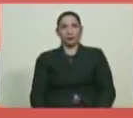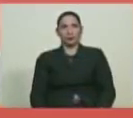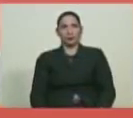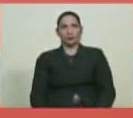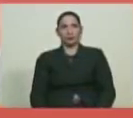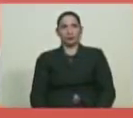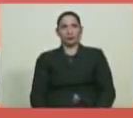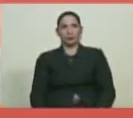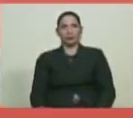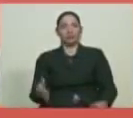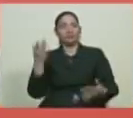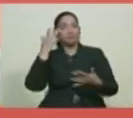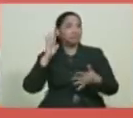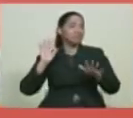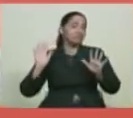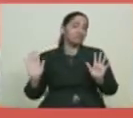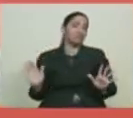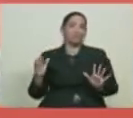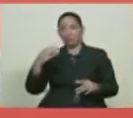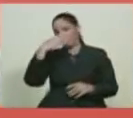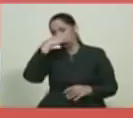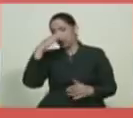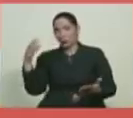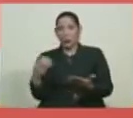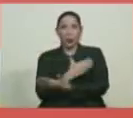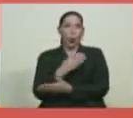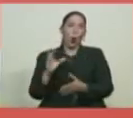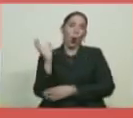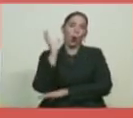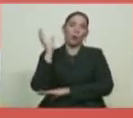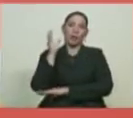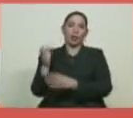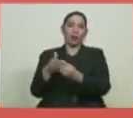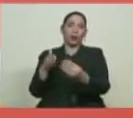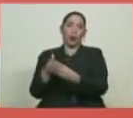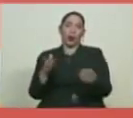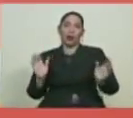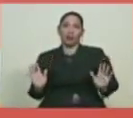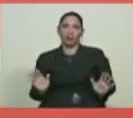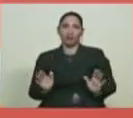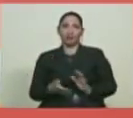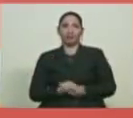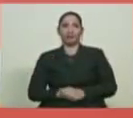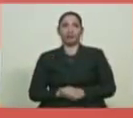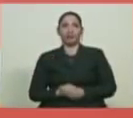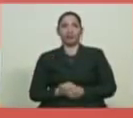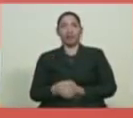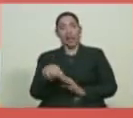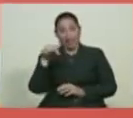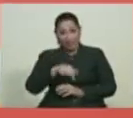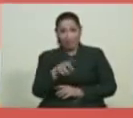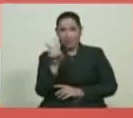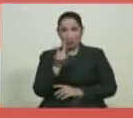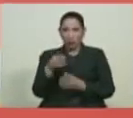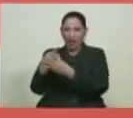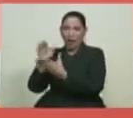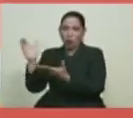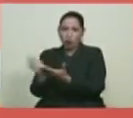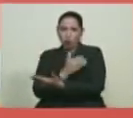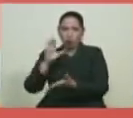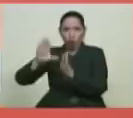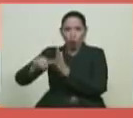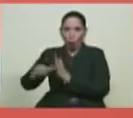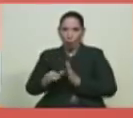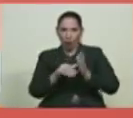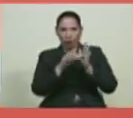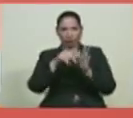allá lo que hagan las mafias colombianas con sus dólares, que además es bien bueno que los regresen a Venezuela, porque fue a Venezuela quien se lo robaron, por concepto de